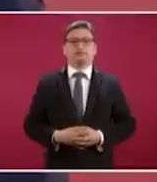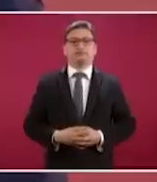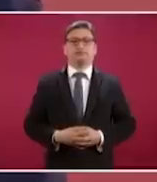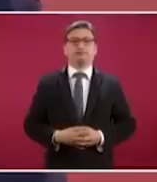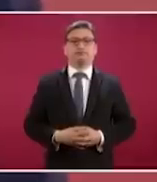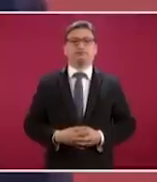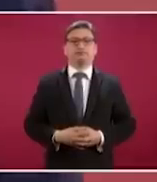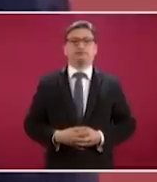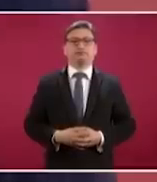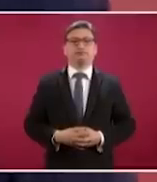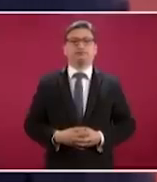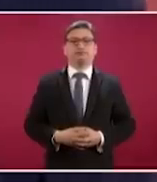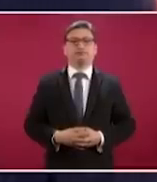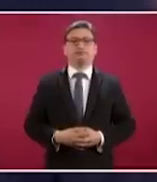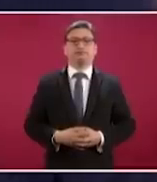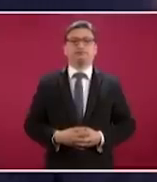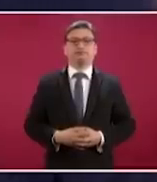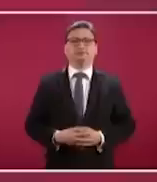se está